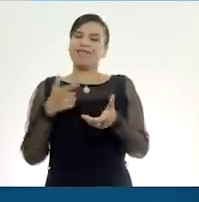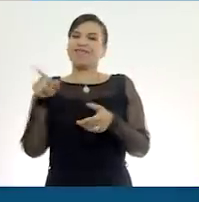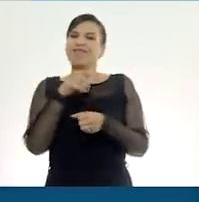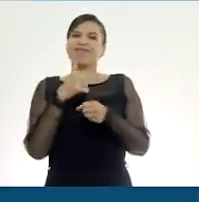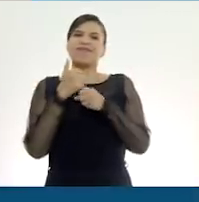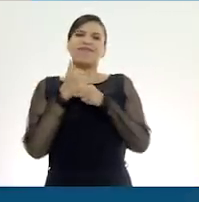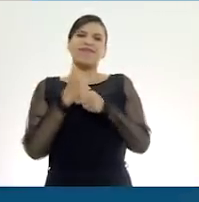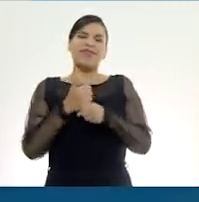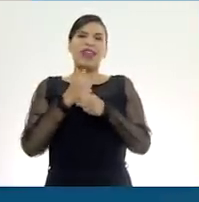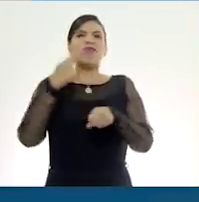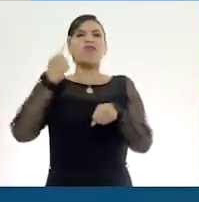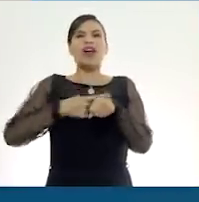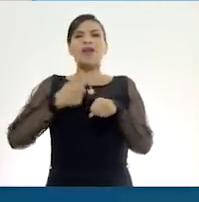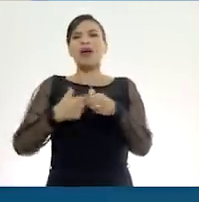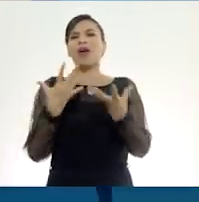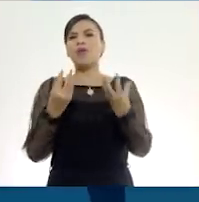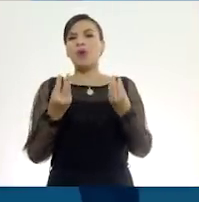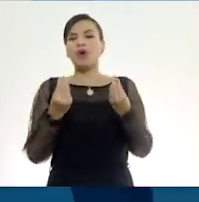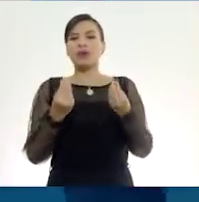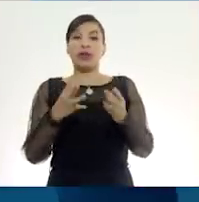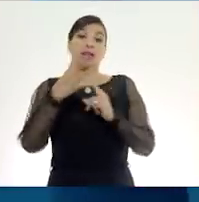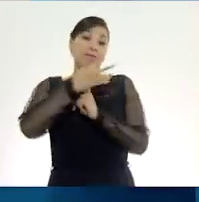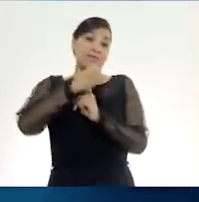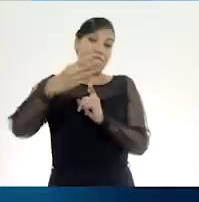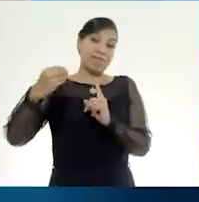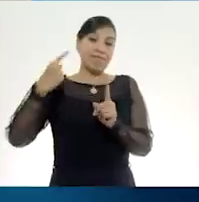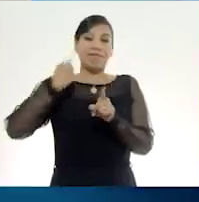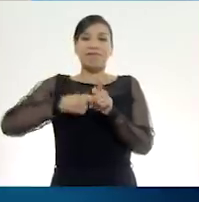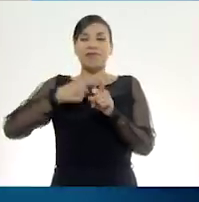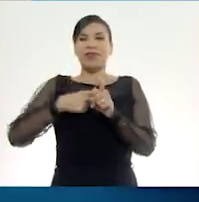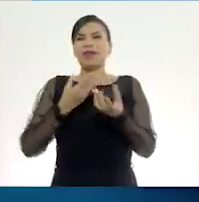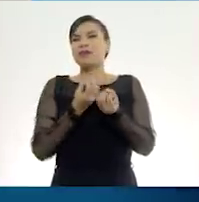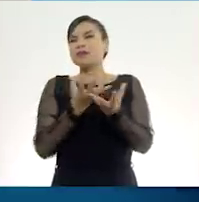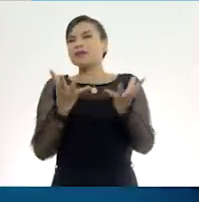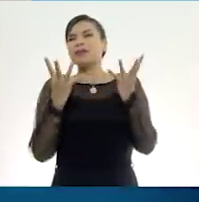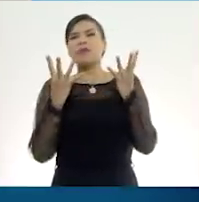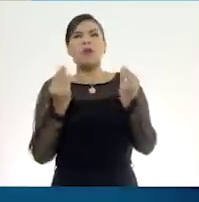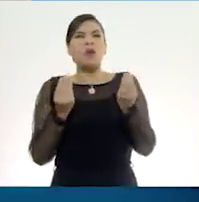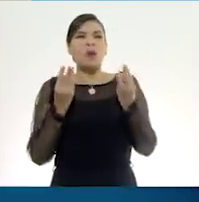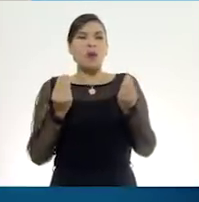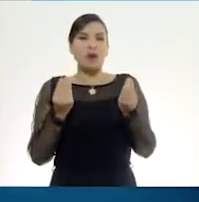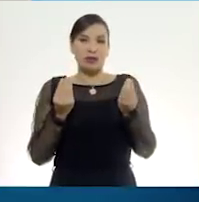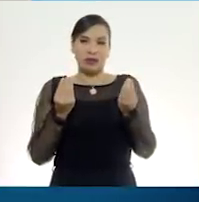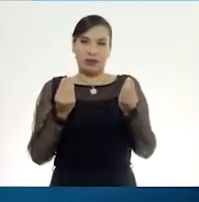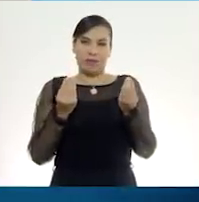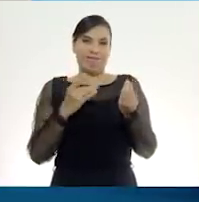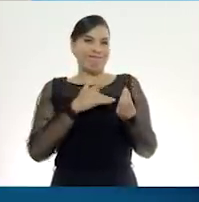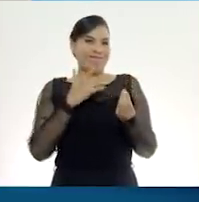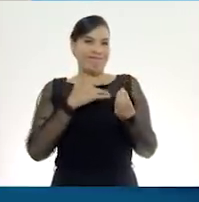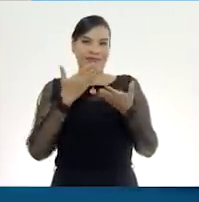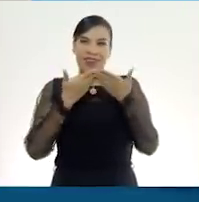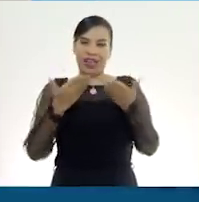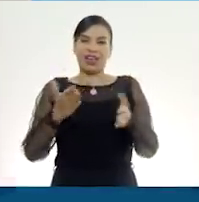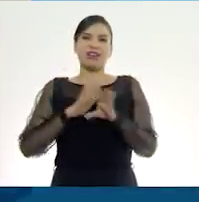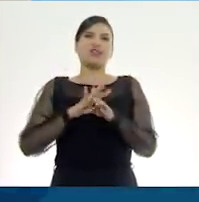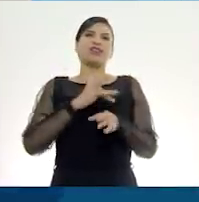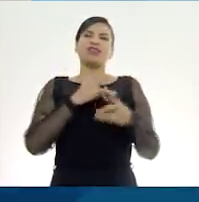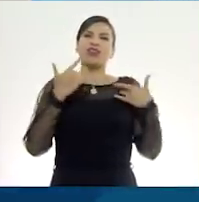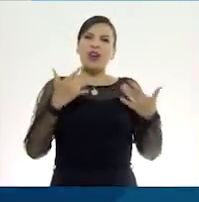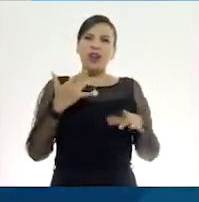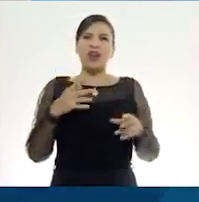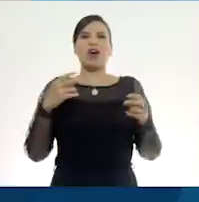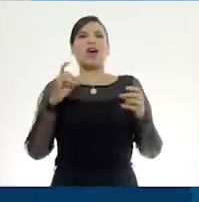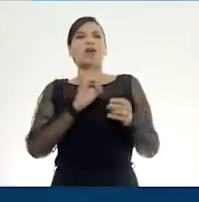muchas enfermedades y de incluso epidemias y generaban las mismas sensaciones que hoy, dolor,